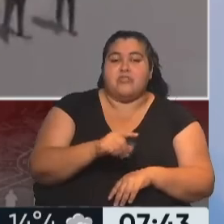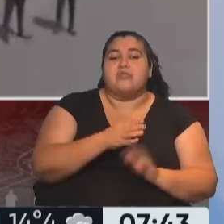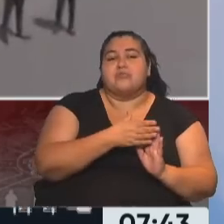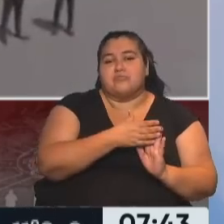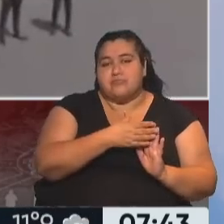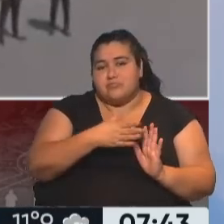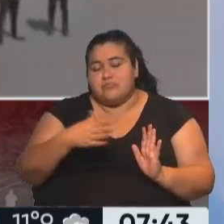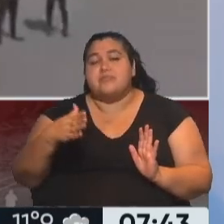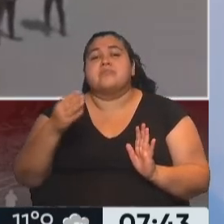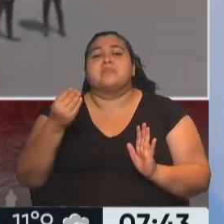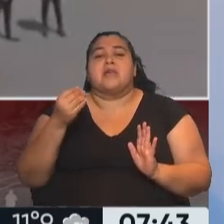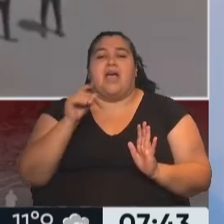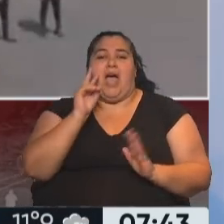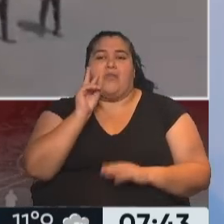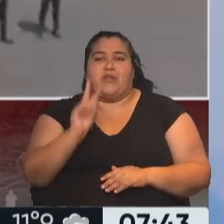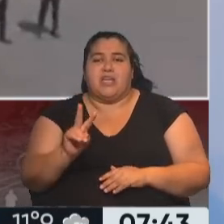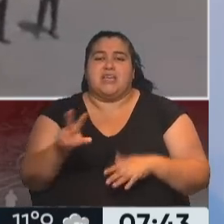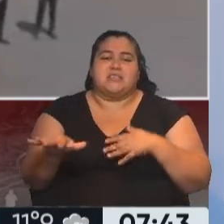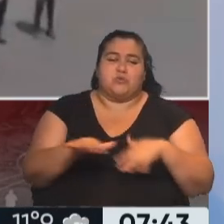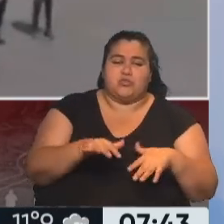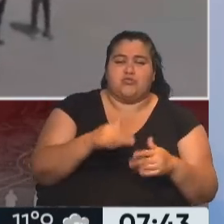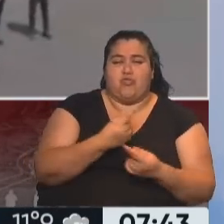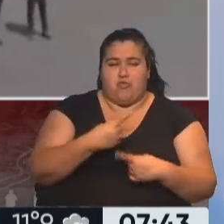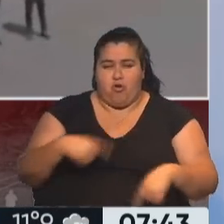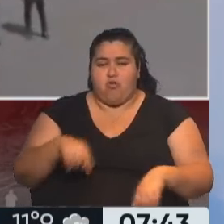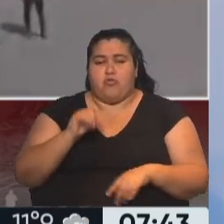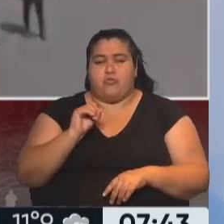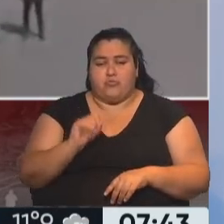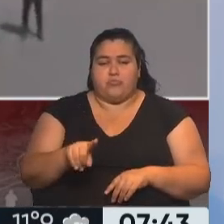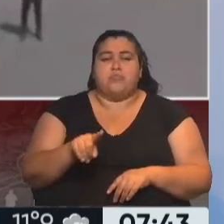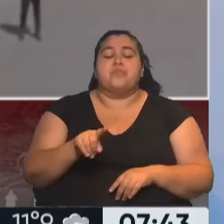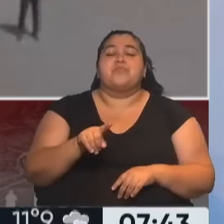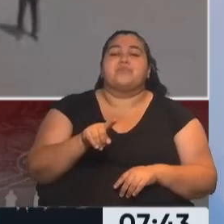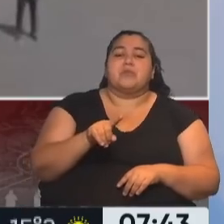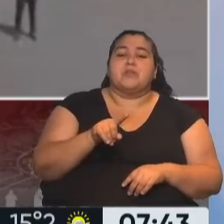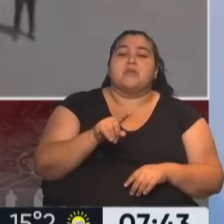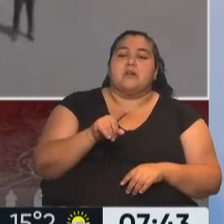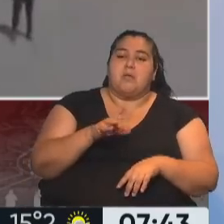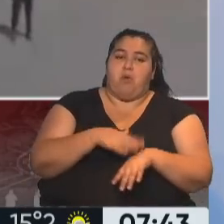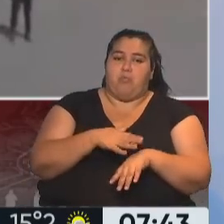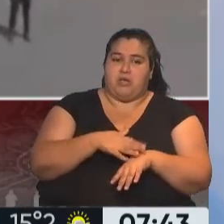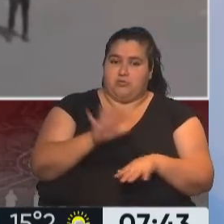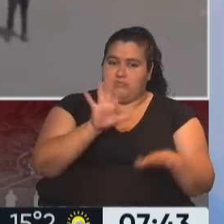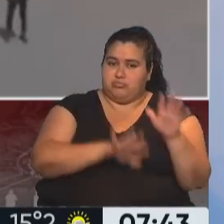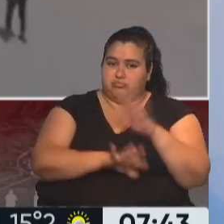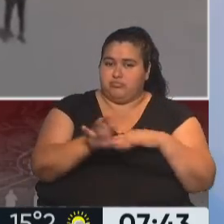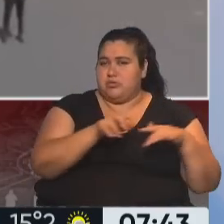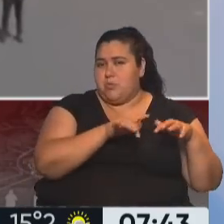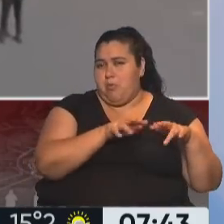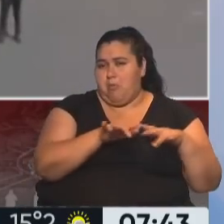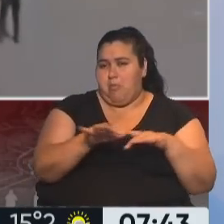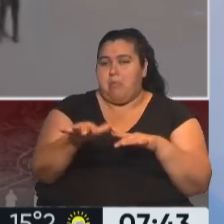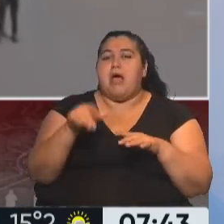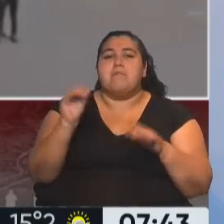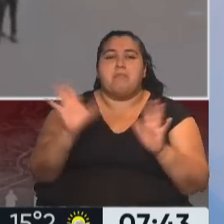porque todas los departamentos son todos Airbnb prácticamente. Para el turismo.